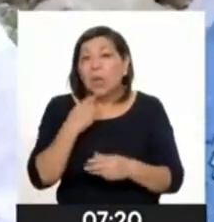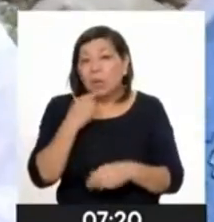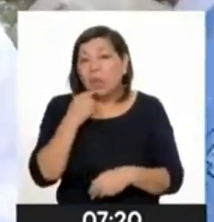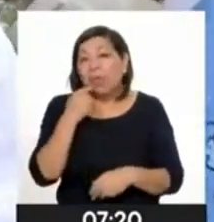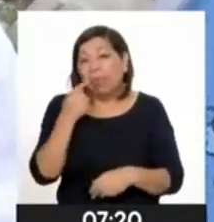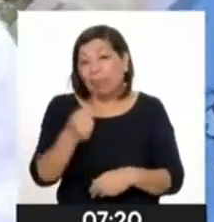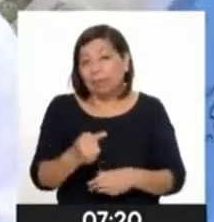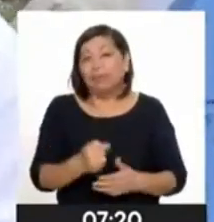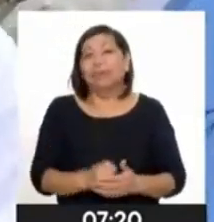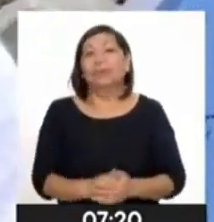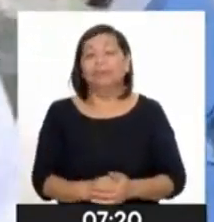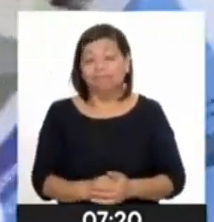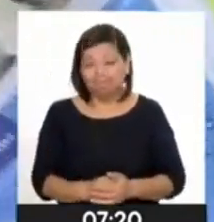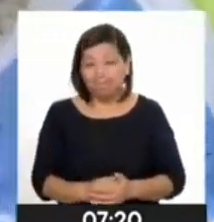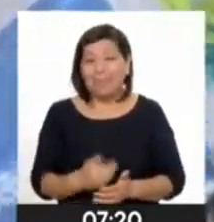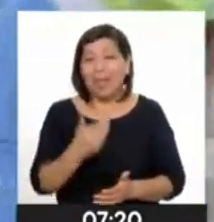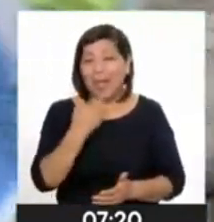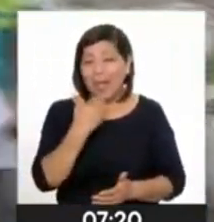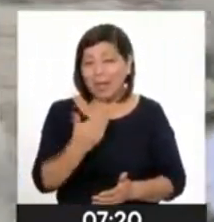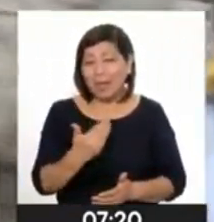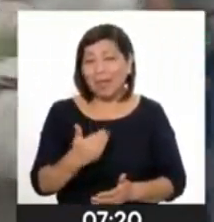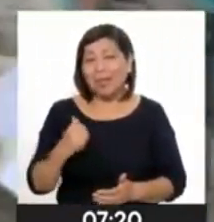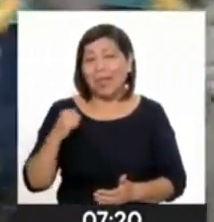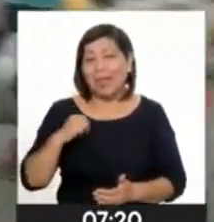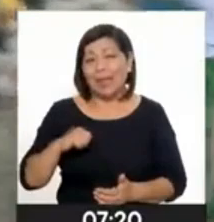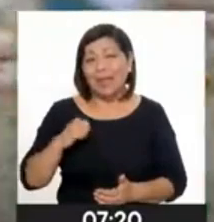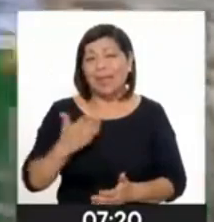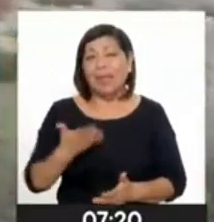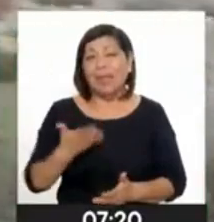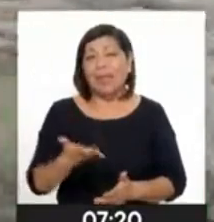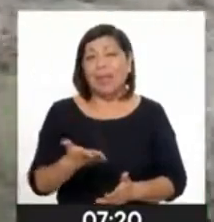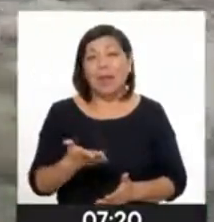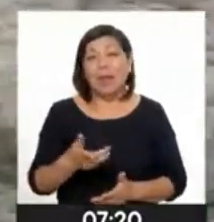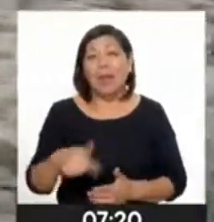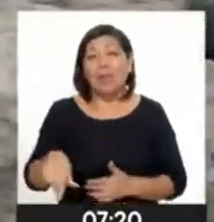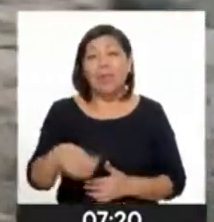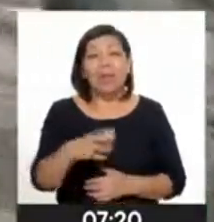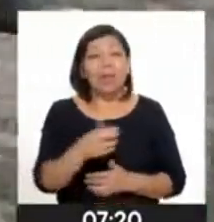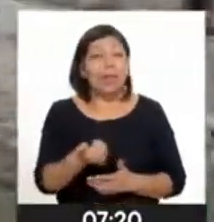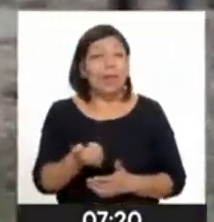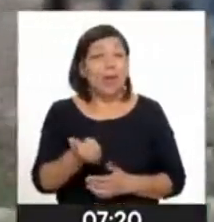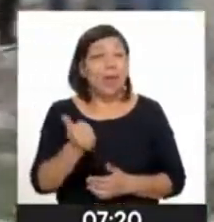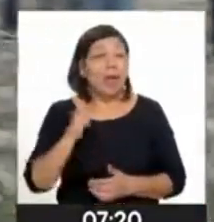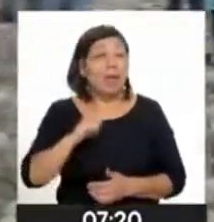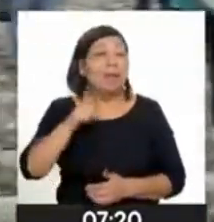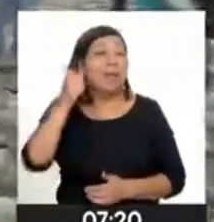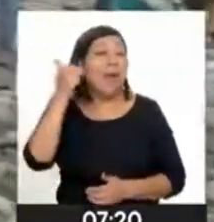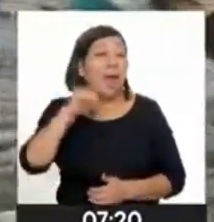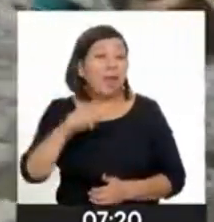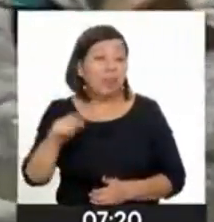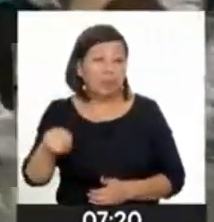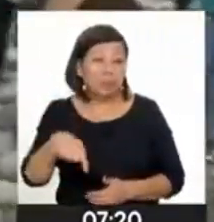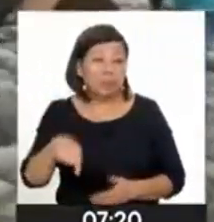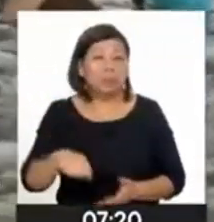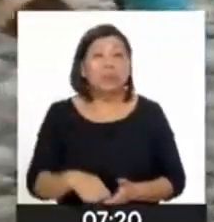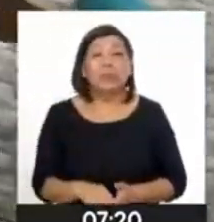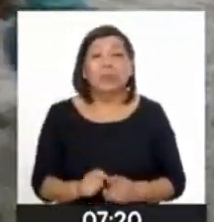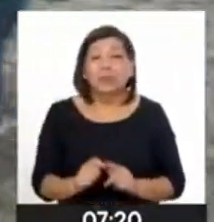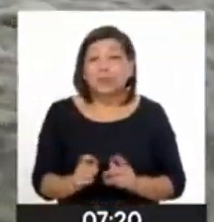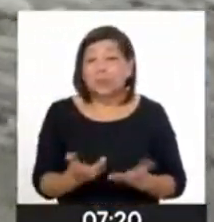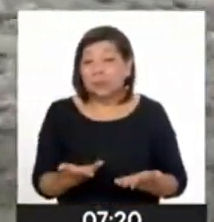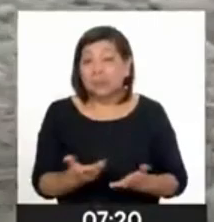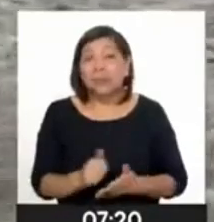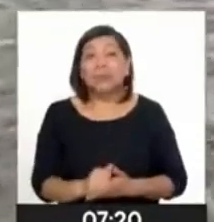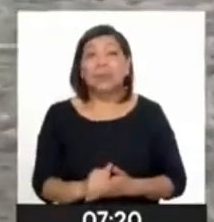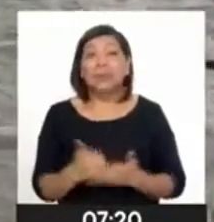penales en esos casos. Ok, muy amable alcalde. Bueno, fue el alcalde del distrito del Agustino. ¿Quién aprovechando de esta actividad Perú Limpio, Chuya